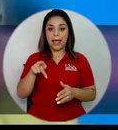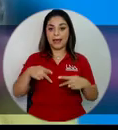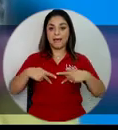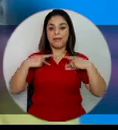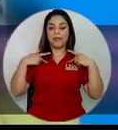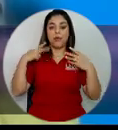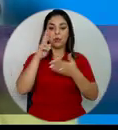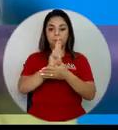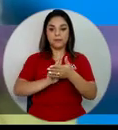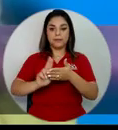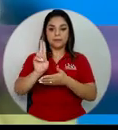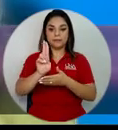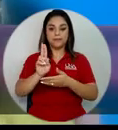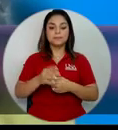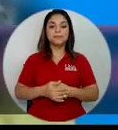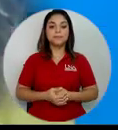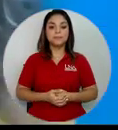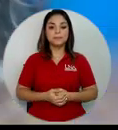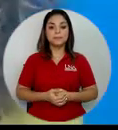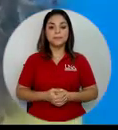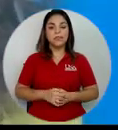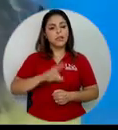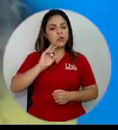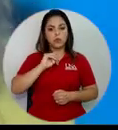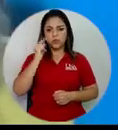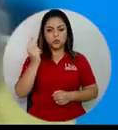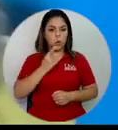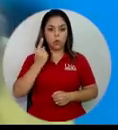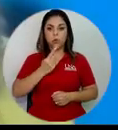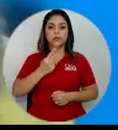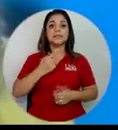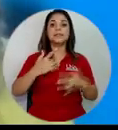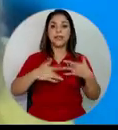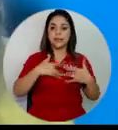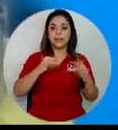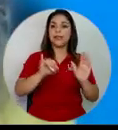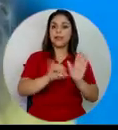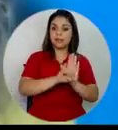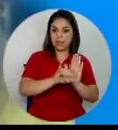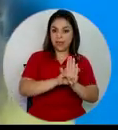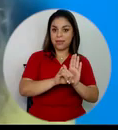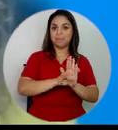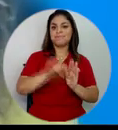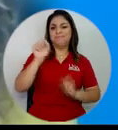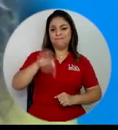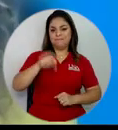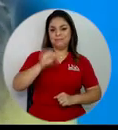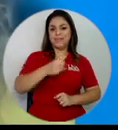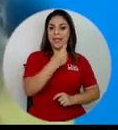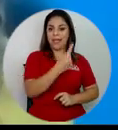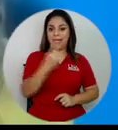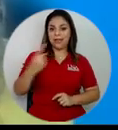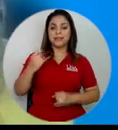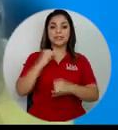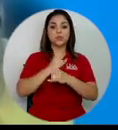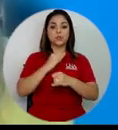a la vida universitaria, la cual va más allá de generar identidad de cada una